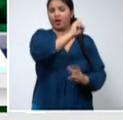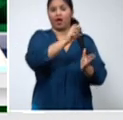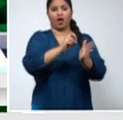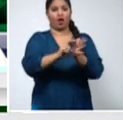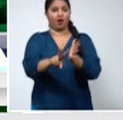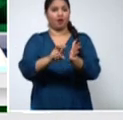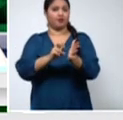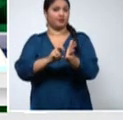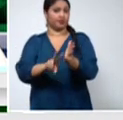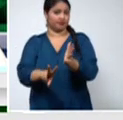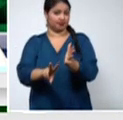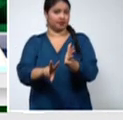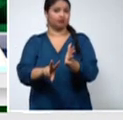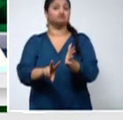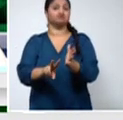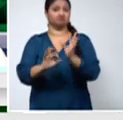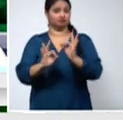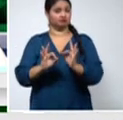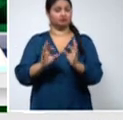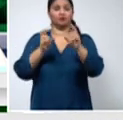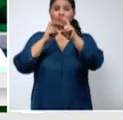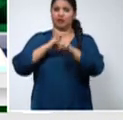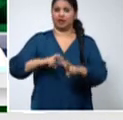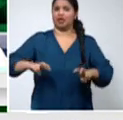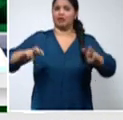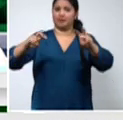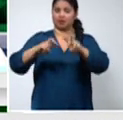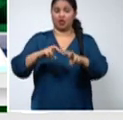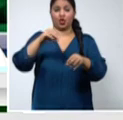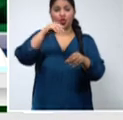país y resultaron